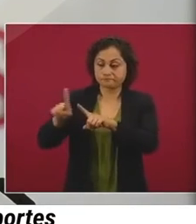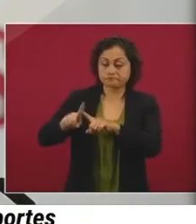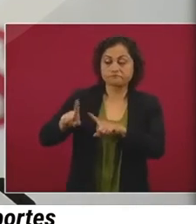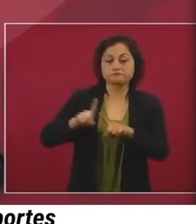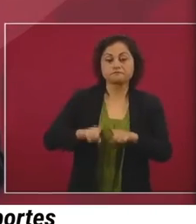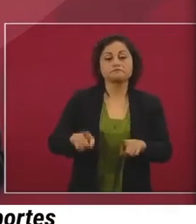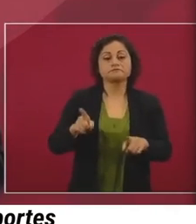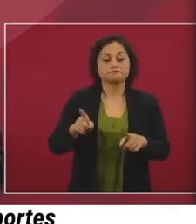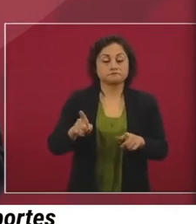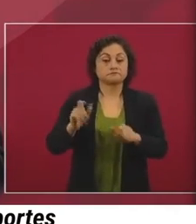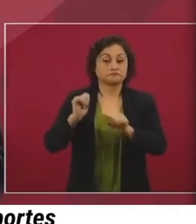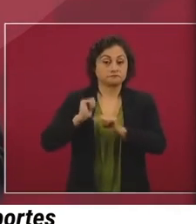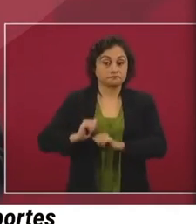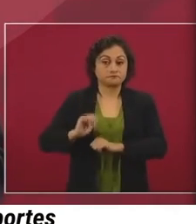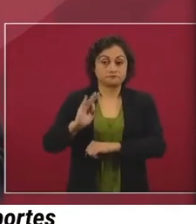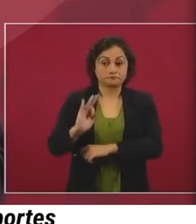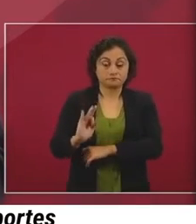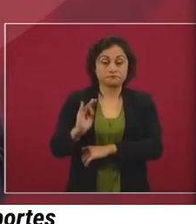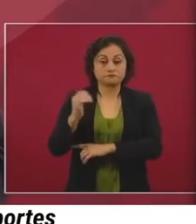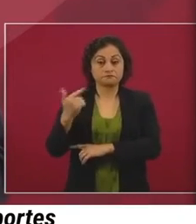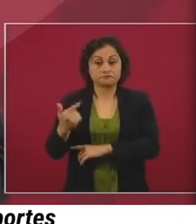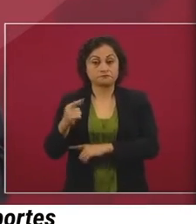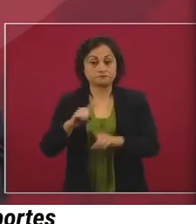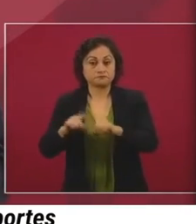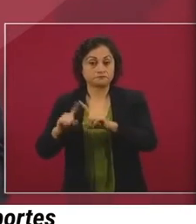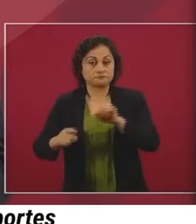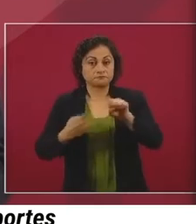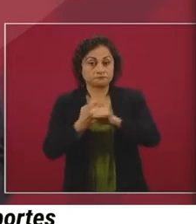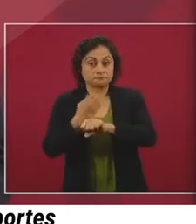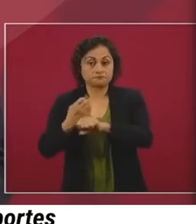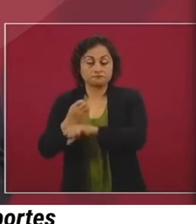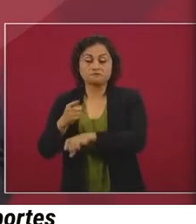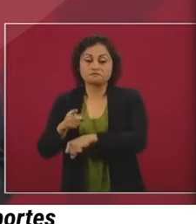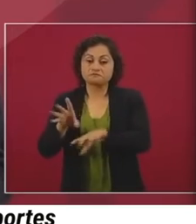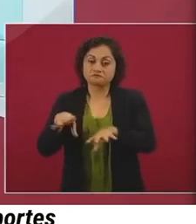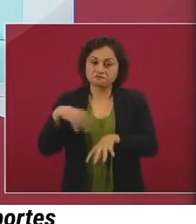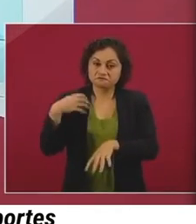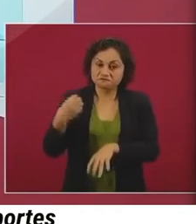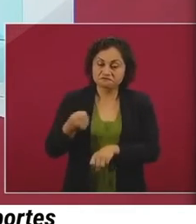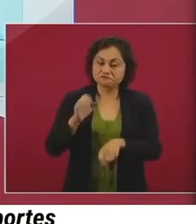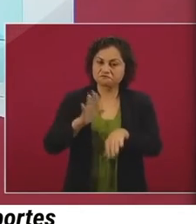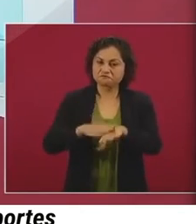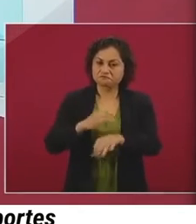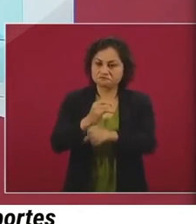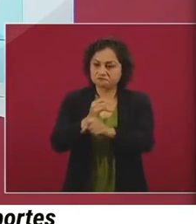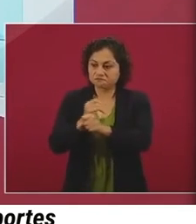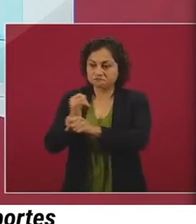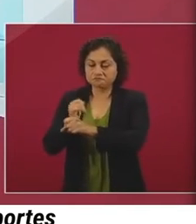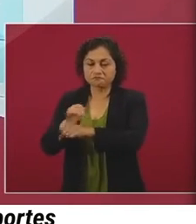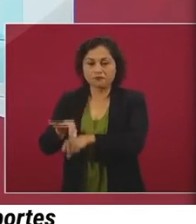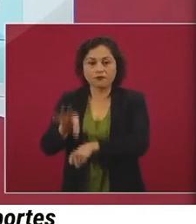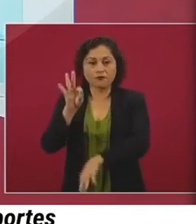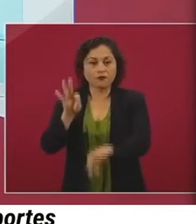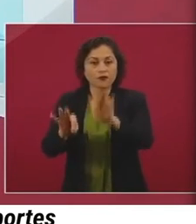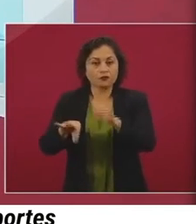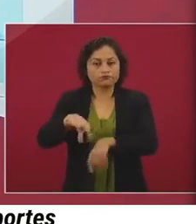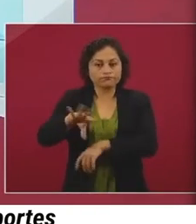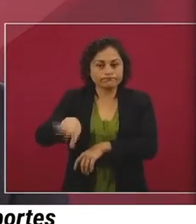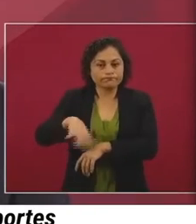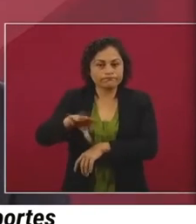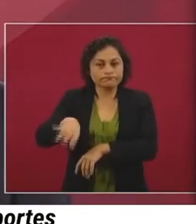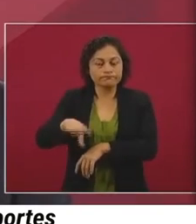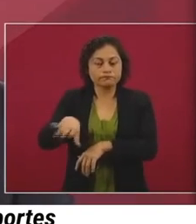como desaparecidas y no localizadas por año. Jalisco se encuentra en el primer lugar con 3.567, que equivalen